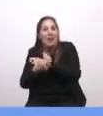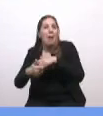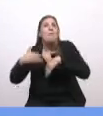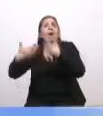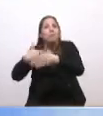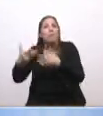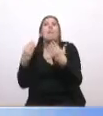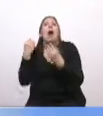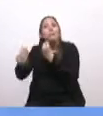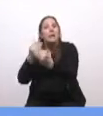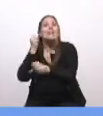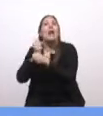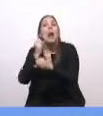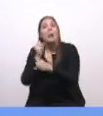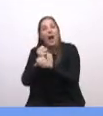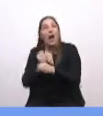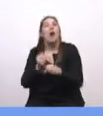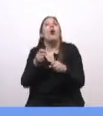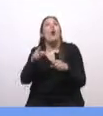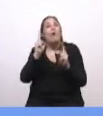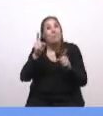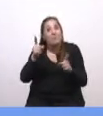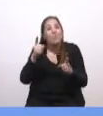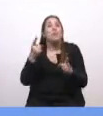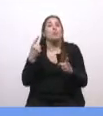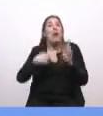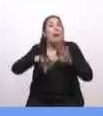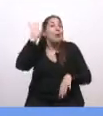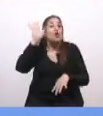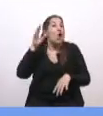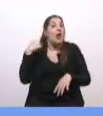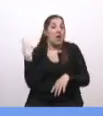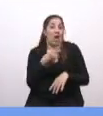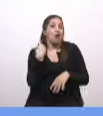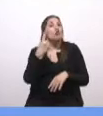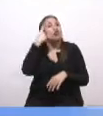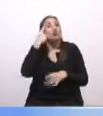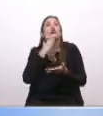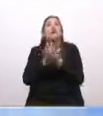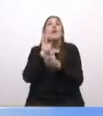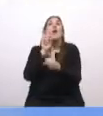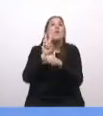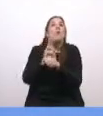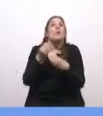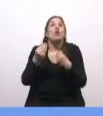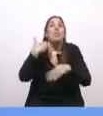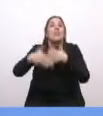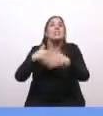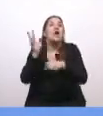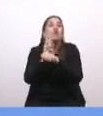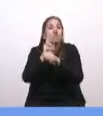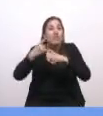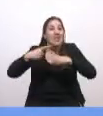empleo verde esta visión que la mayoría de nosotros tenemos acerca de la sostenibilidad que es el desarrollo sostenible con